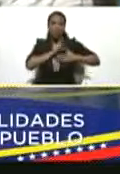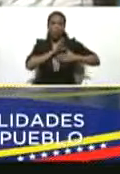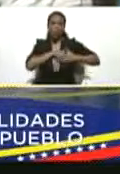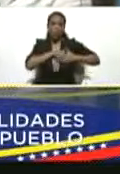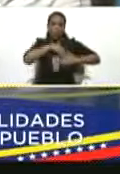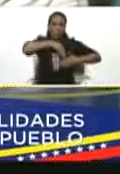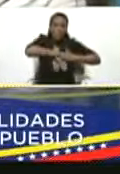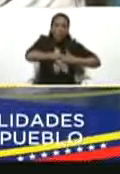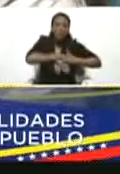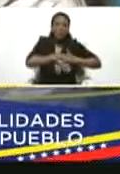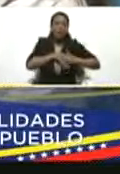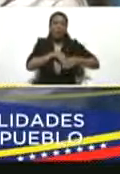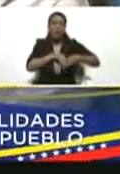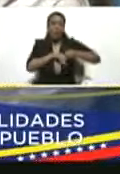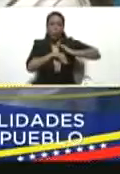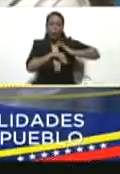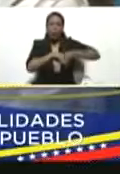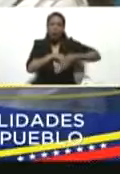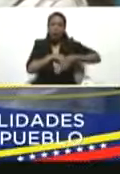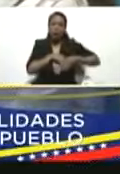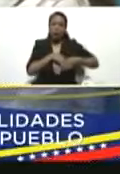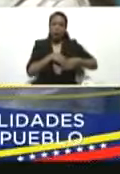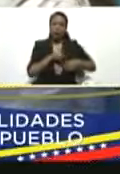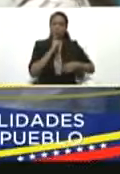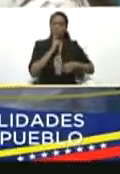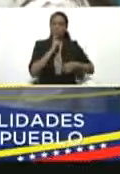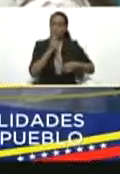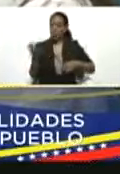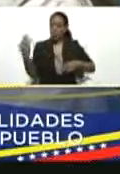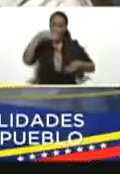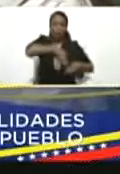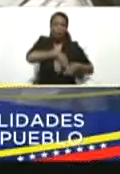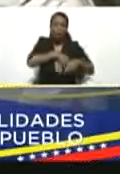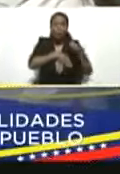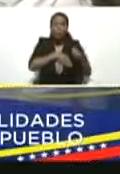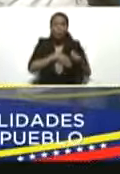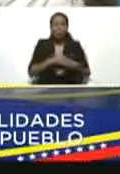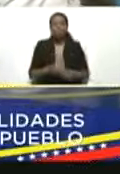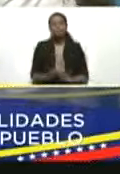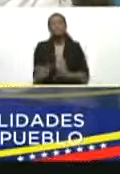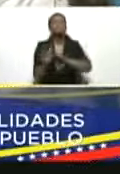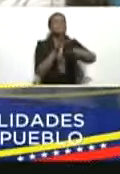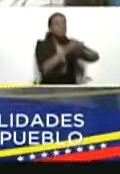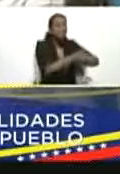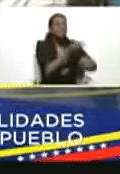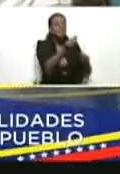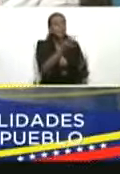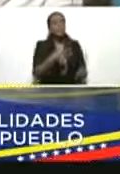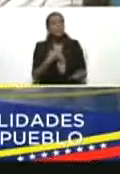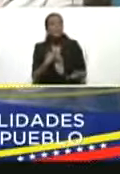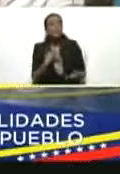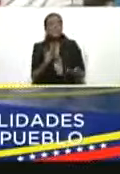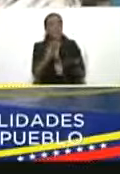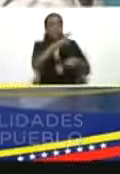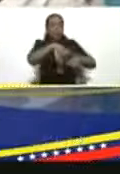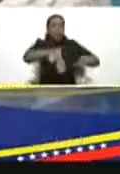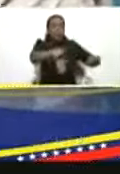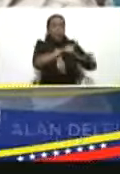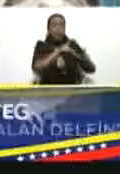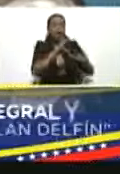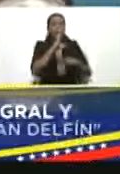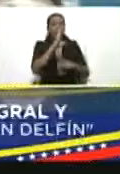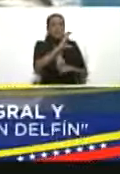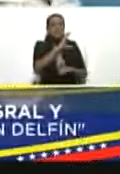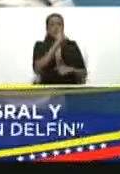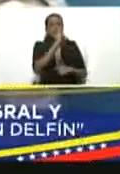cuesta abrirlo y cerrarlo cuesta Pedro Ah bueno Miguel Ángel Cuéntame cómo te sientes ahora con este cdi nu Vamos